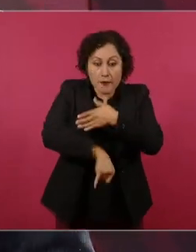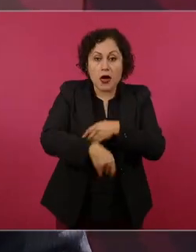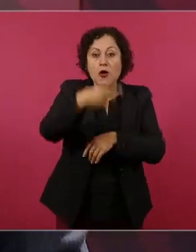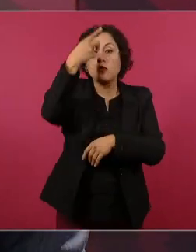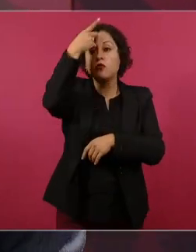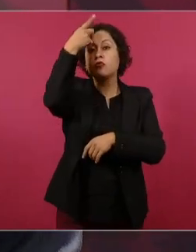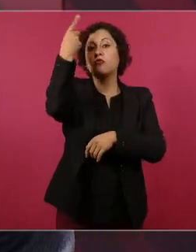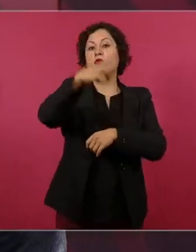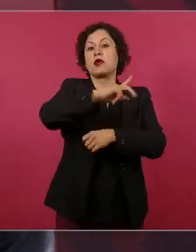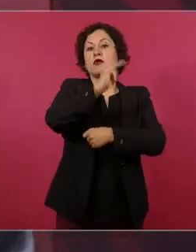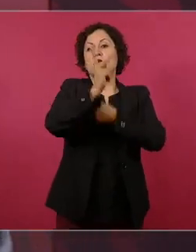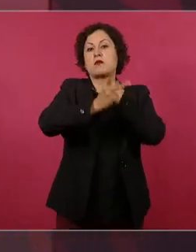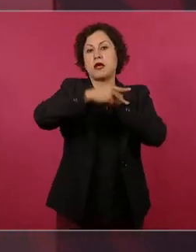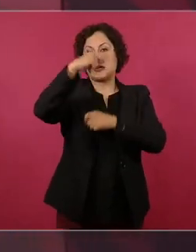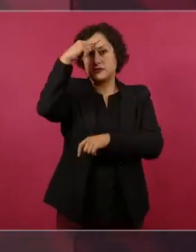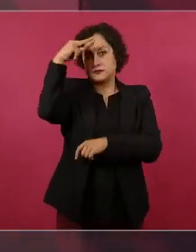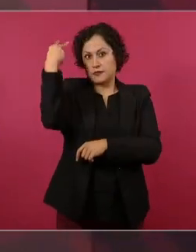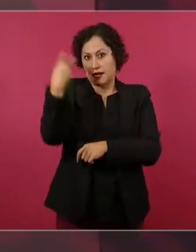lo aprueban